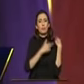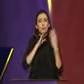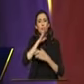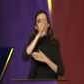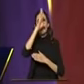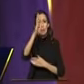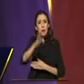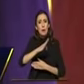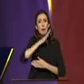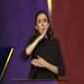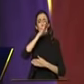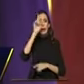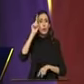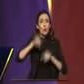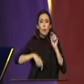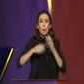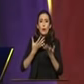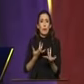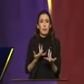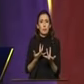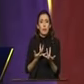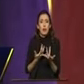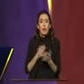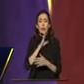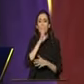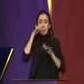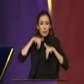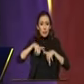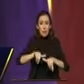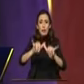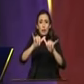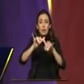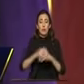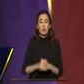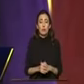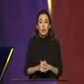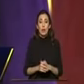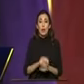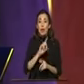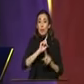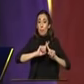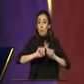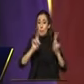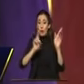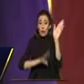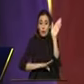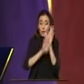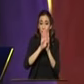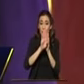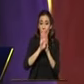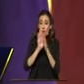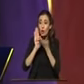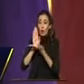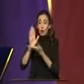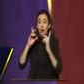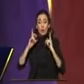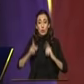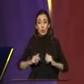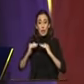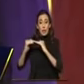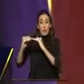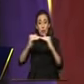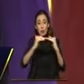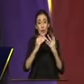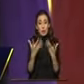siempre inaplazables para todos. Pero no existe desarrollo ni bienestar sin una